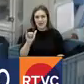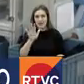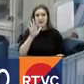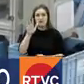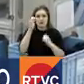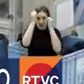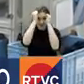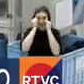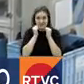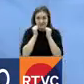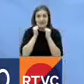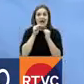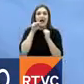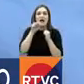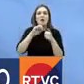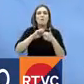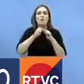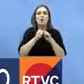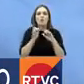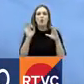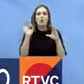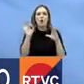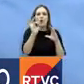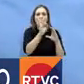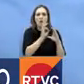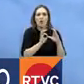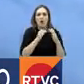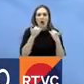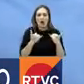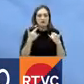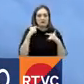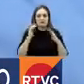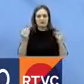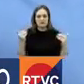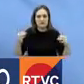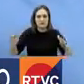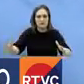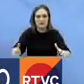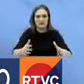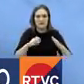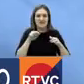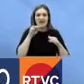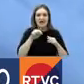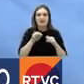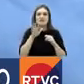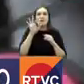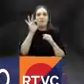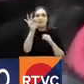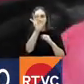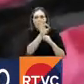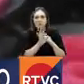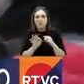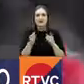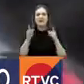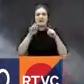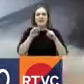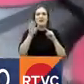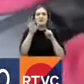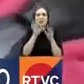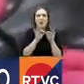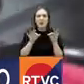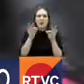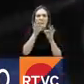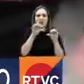espermicida distribuido con imperfecciones. En la revisión a los preservativos le fueron hallados orificios, mayor cantidad de espermicida